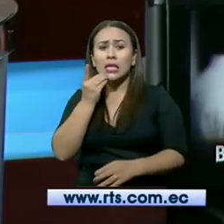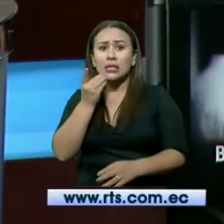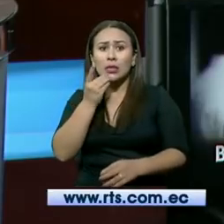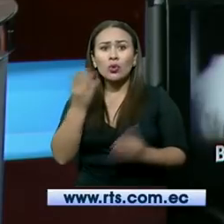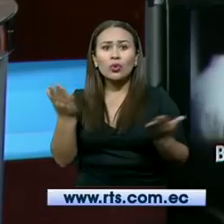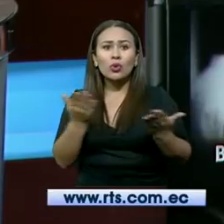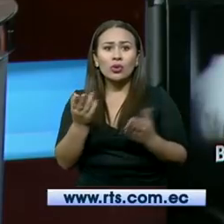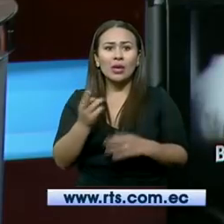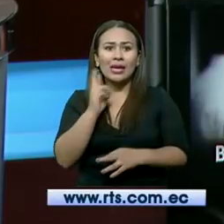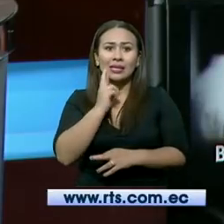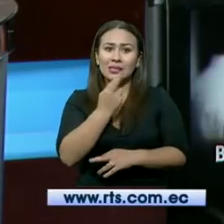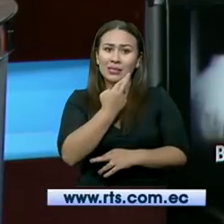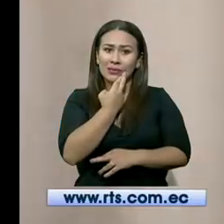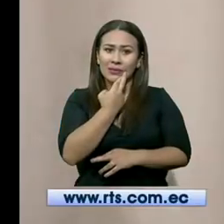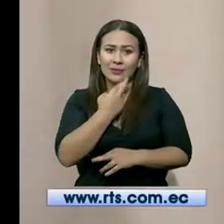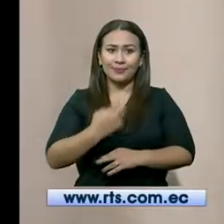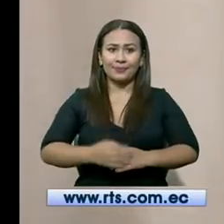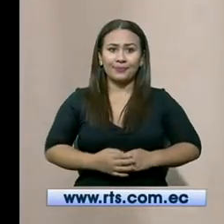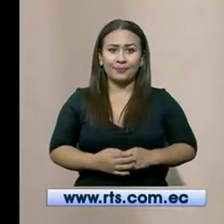local.